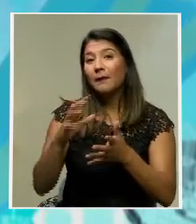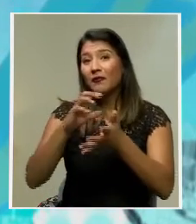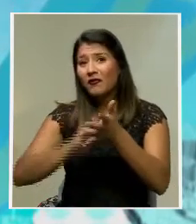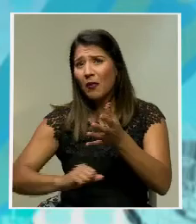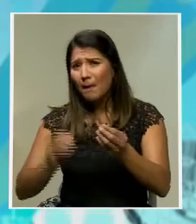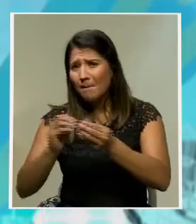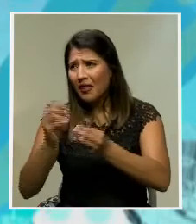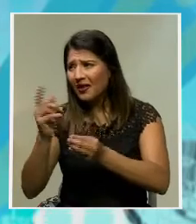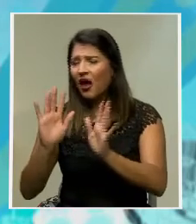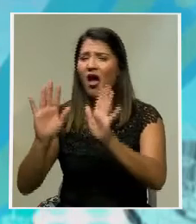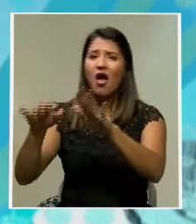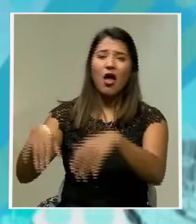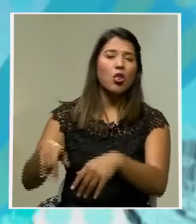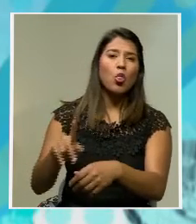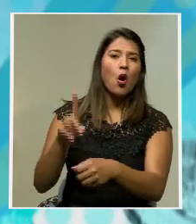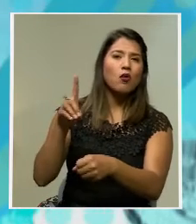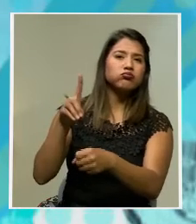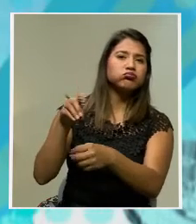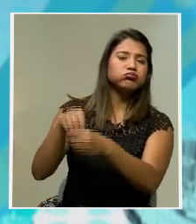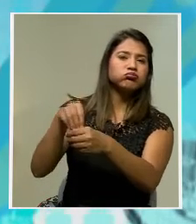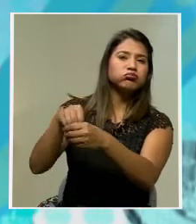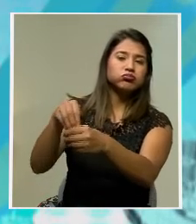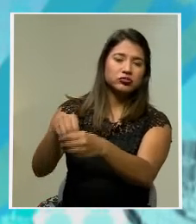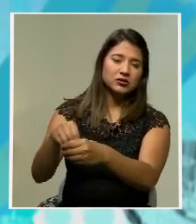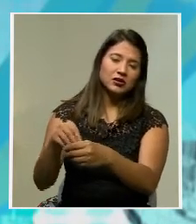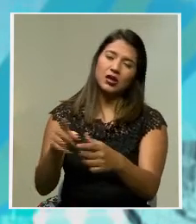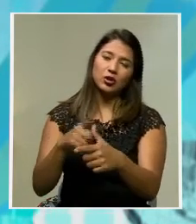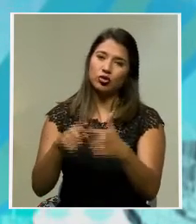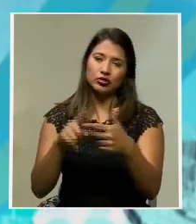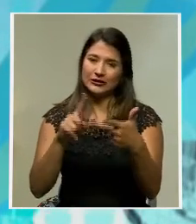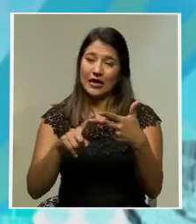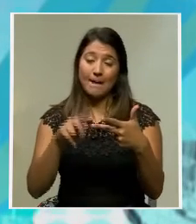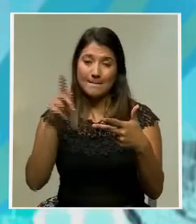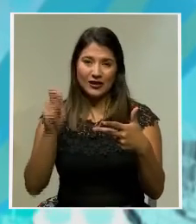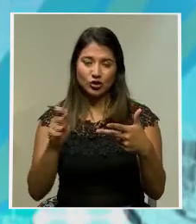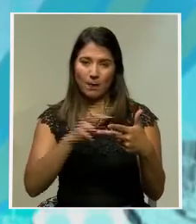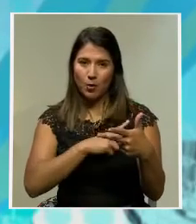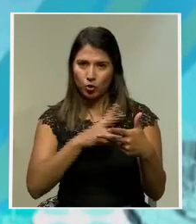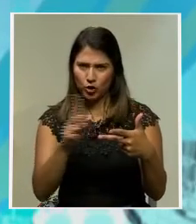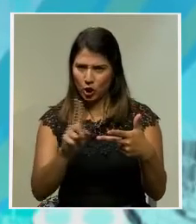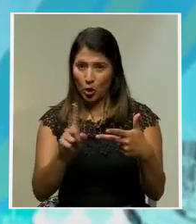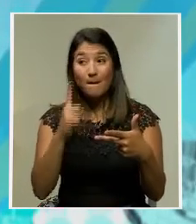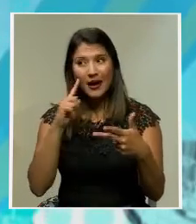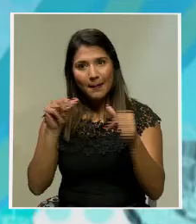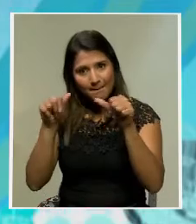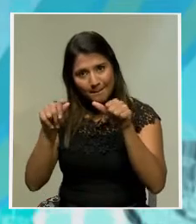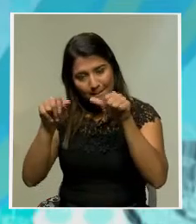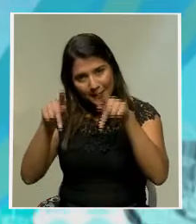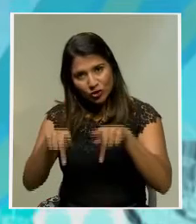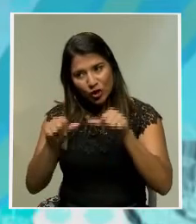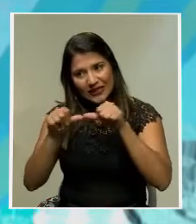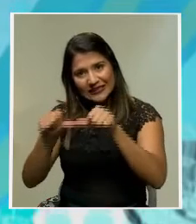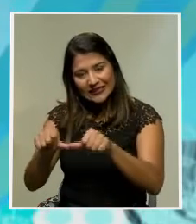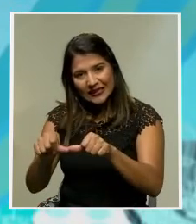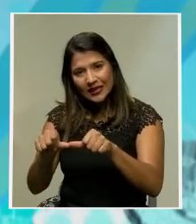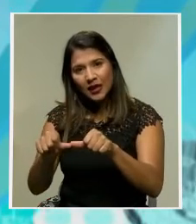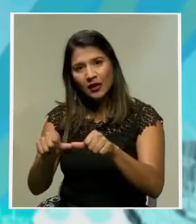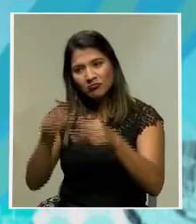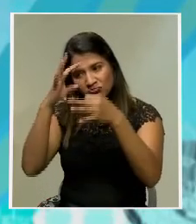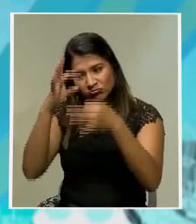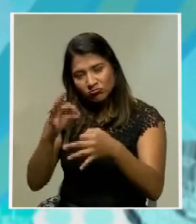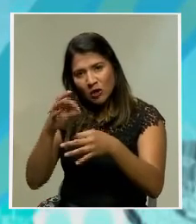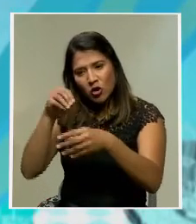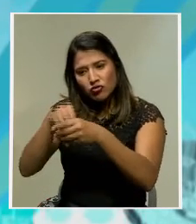a ocupar en algún momento pensiones de este tipo. Si bien son pensiones que ya tienen 20, 30 años, que ya algunas de ellas